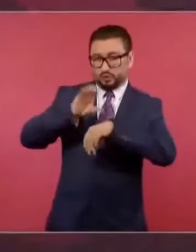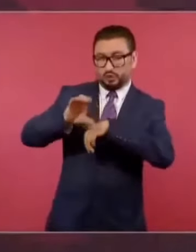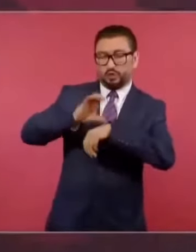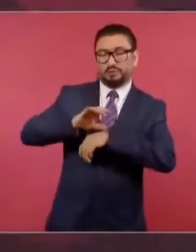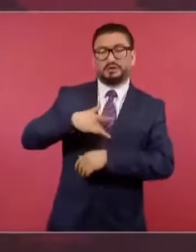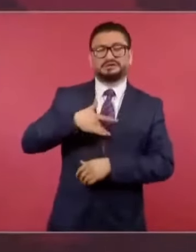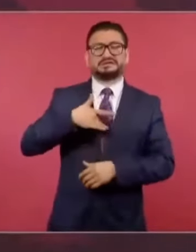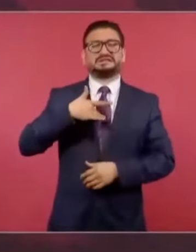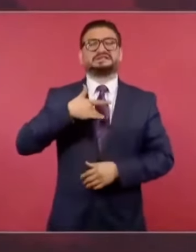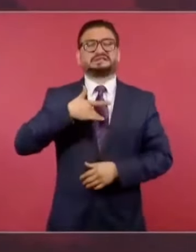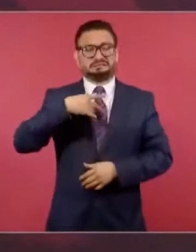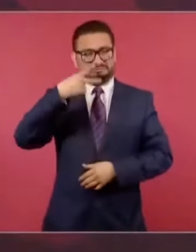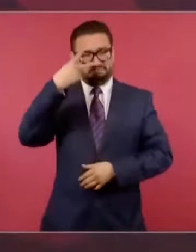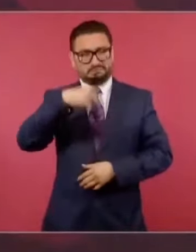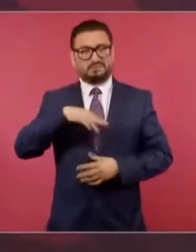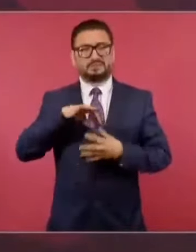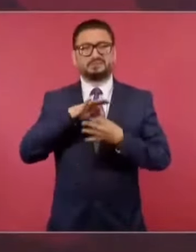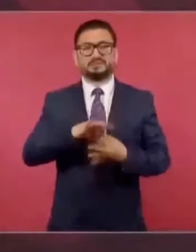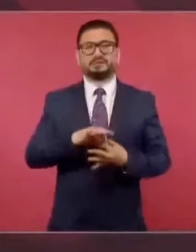sentía